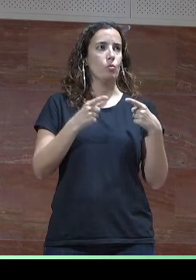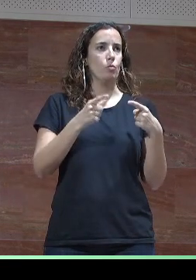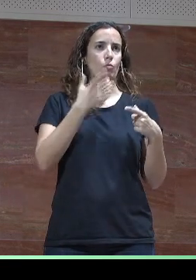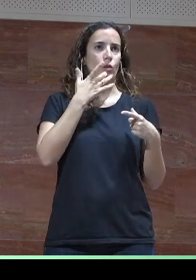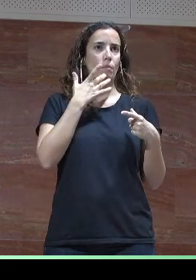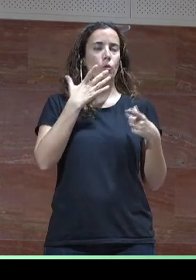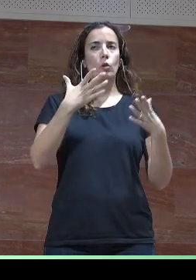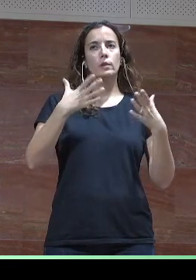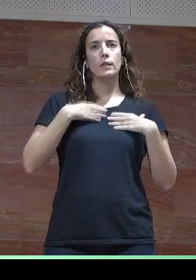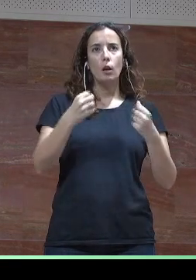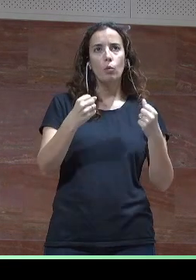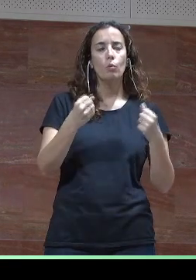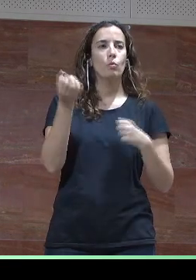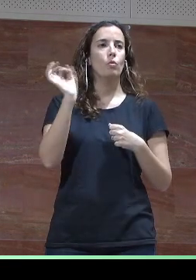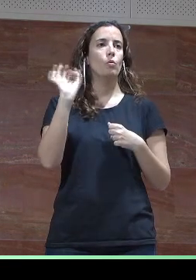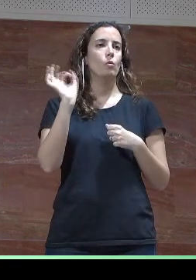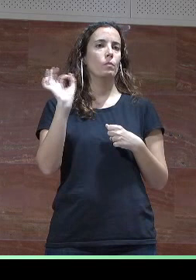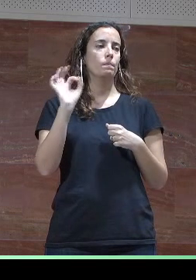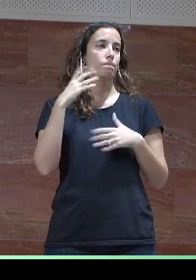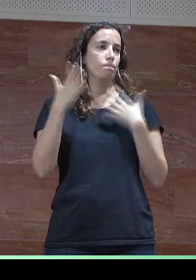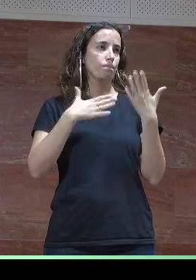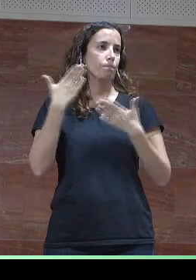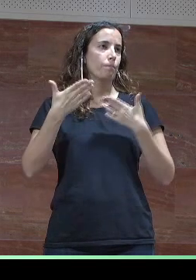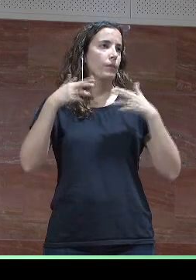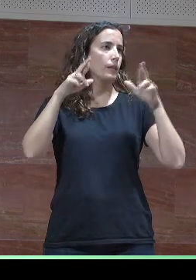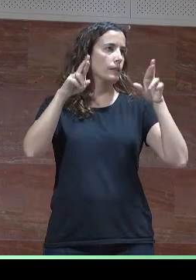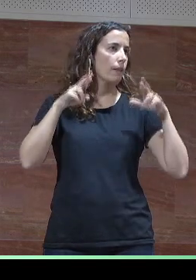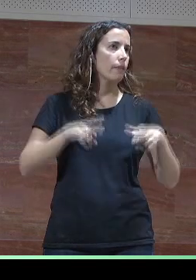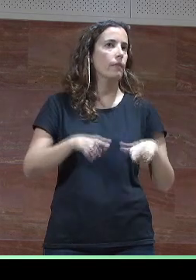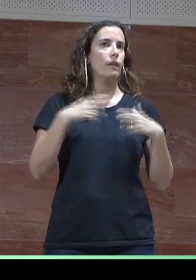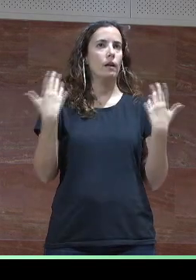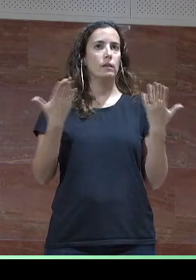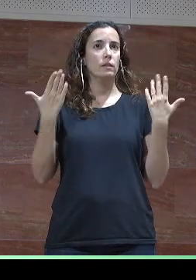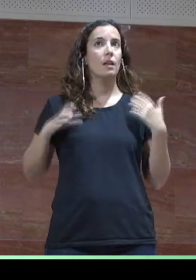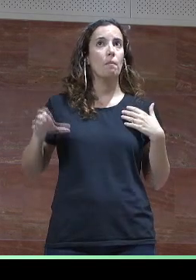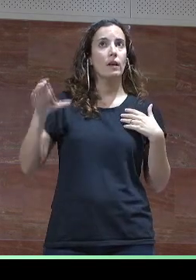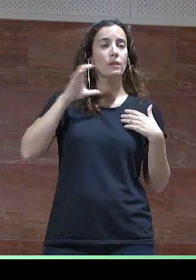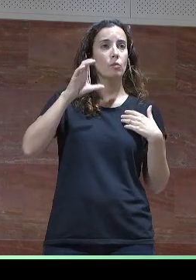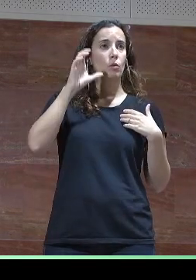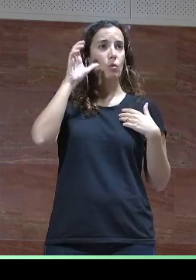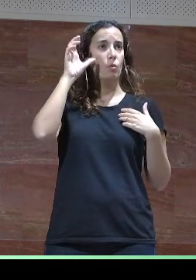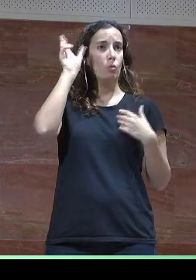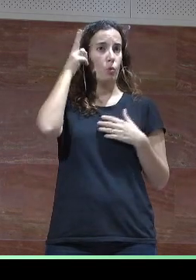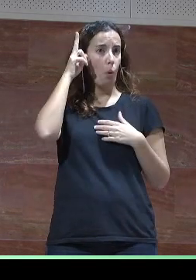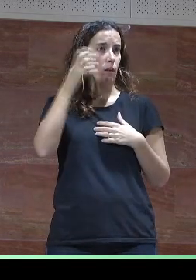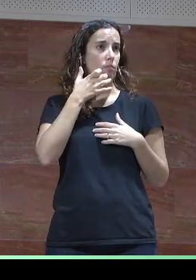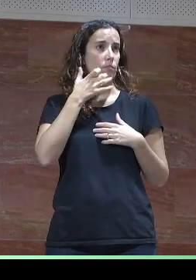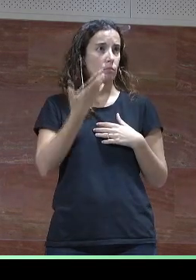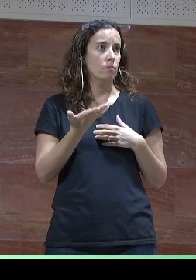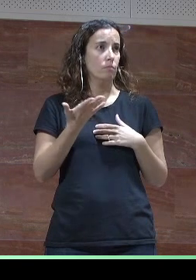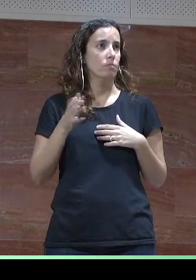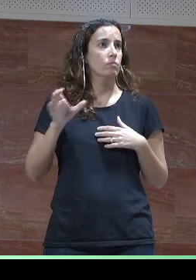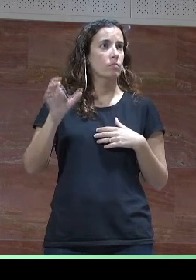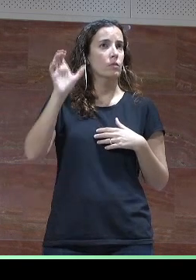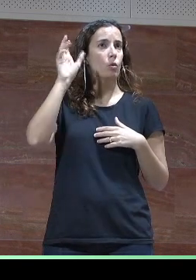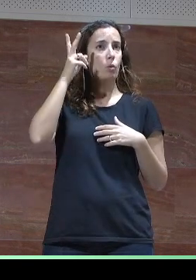tanto en salud como en residencias, los hay en países como Uruguay. Quiero decir que en países como Uruguay,